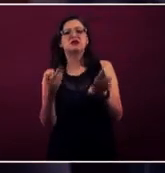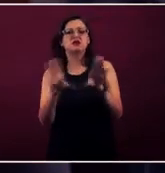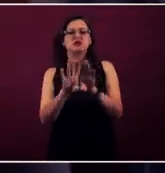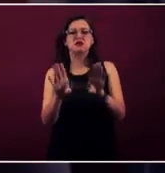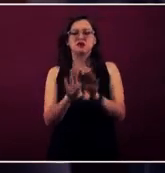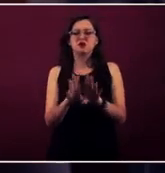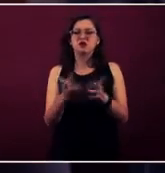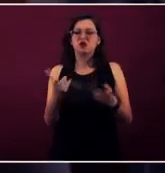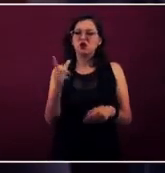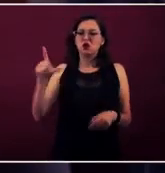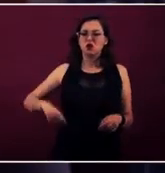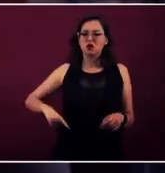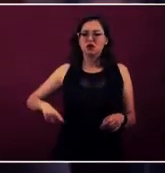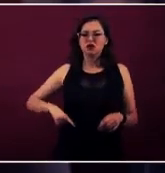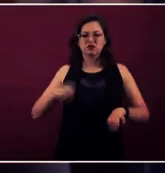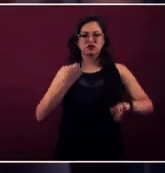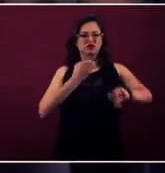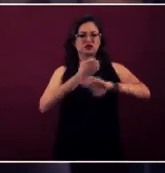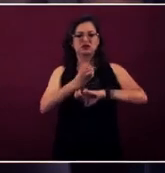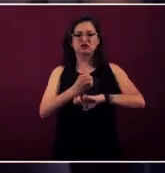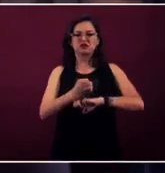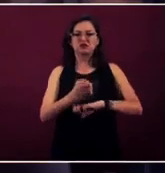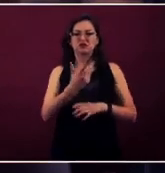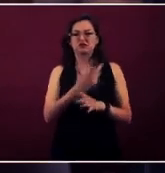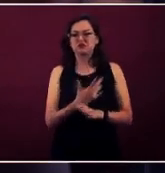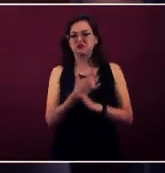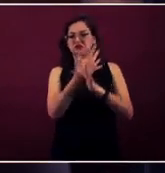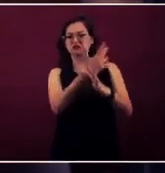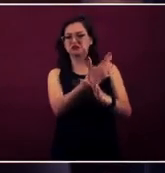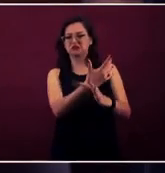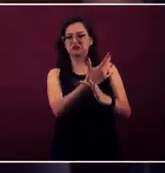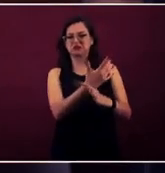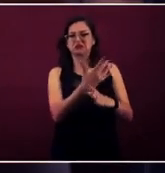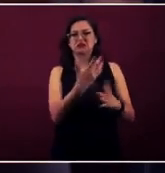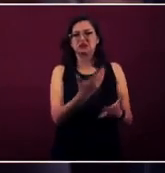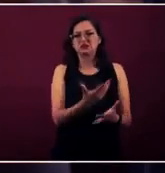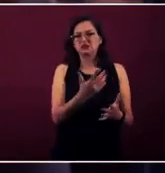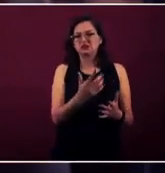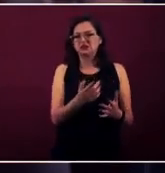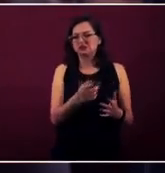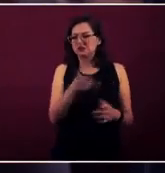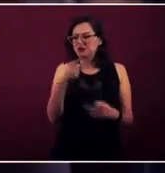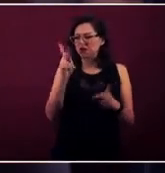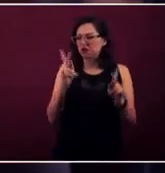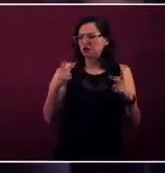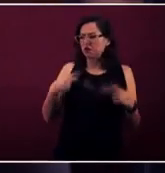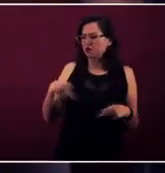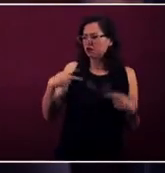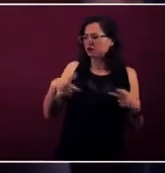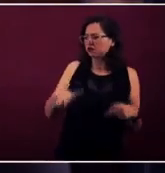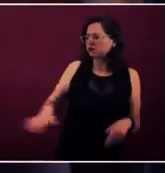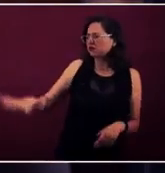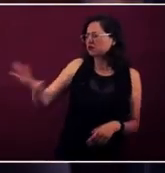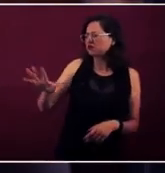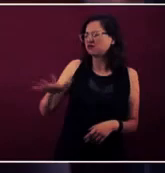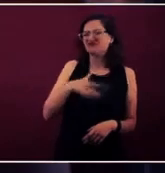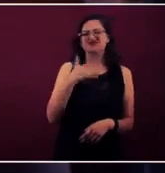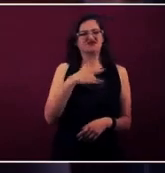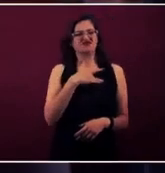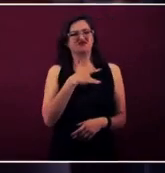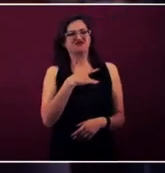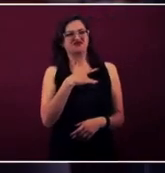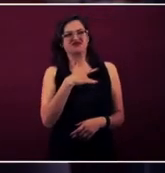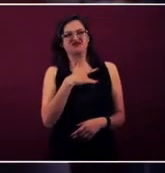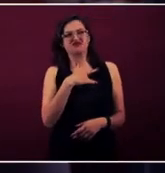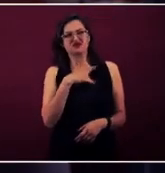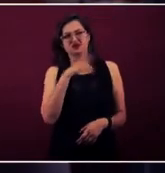del gobierno del estado, según indican muchísimos pobladores de ahí, no reportan, no